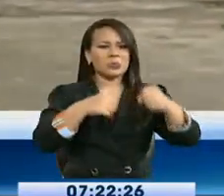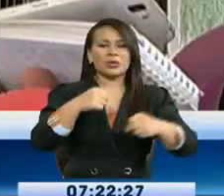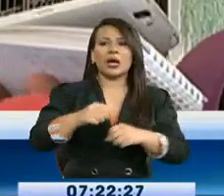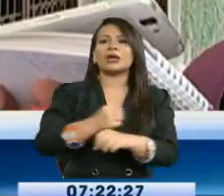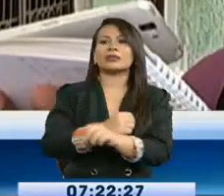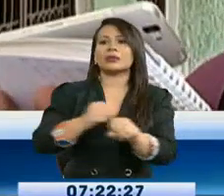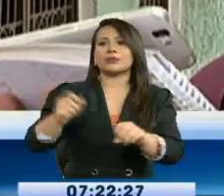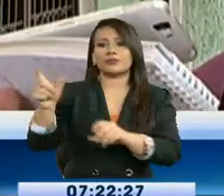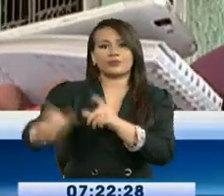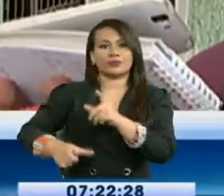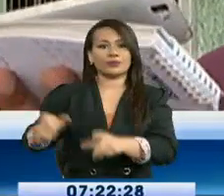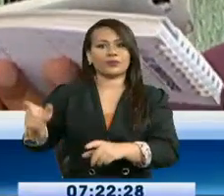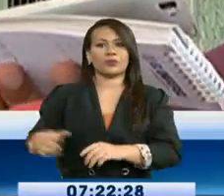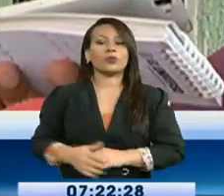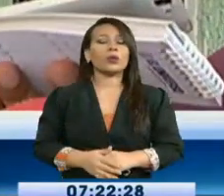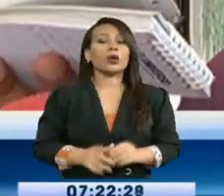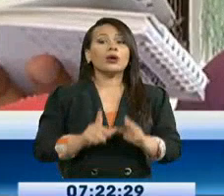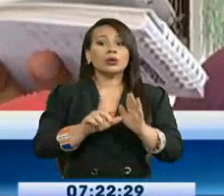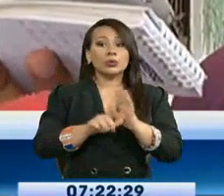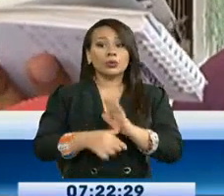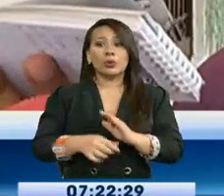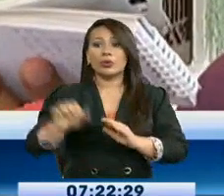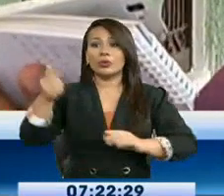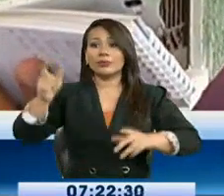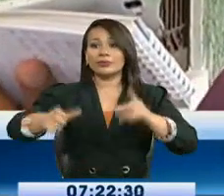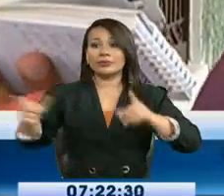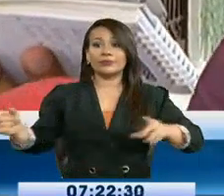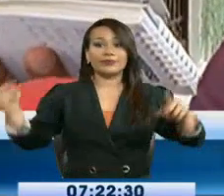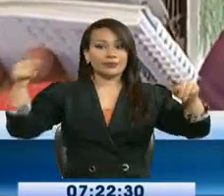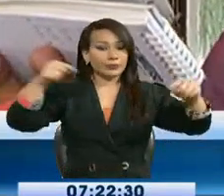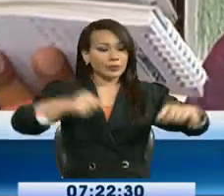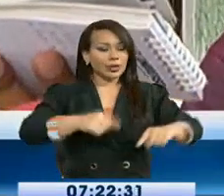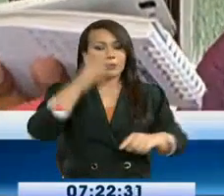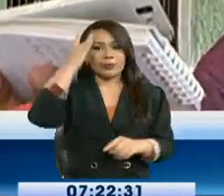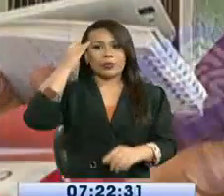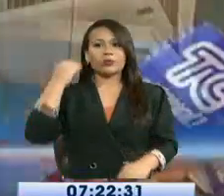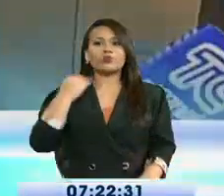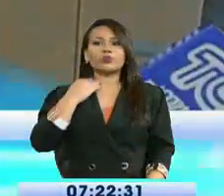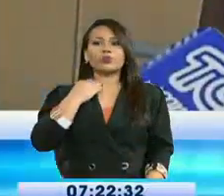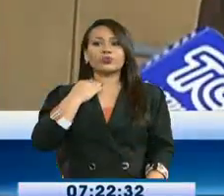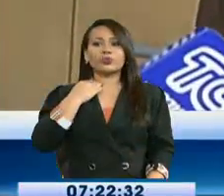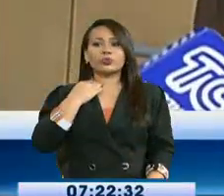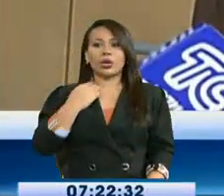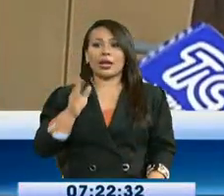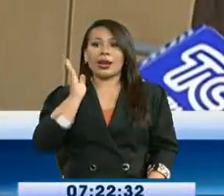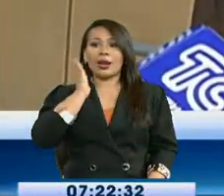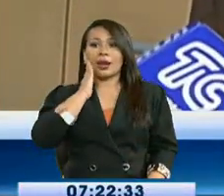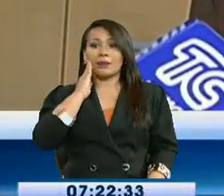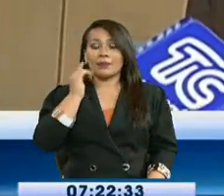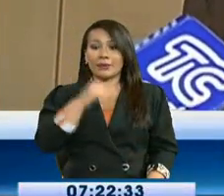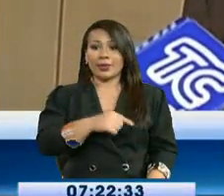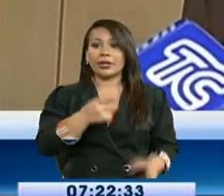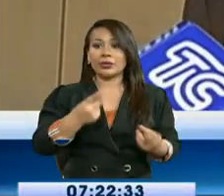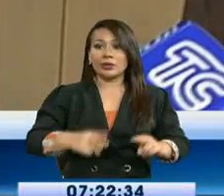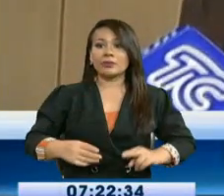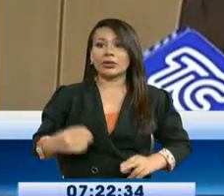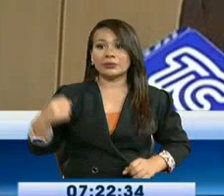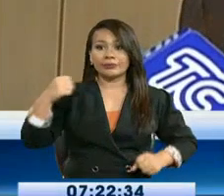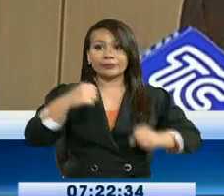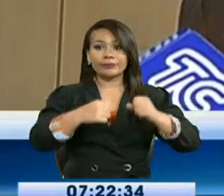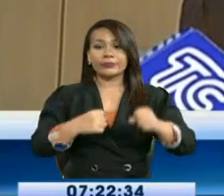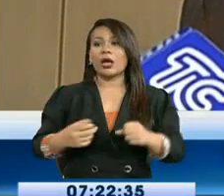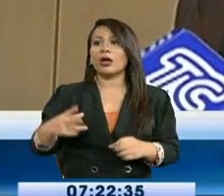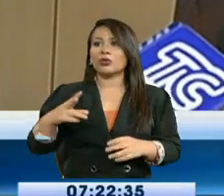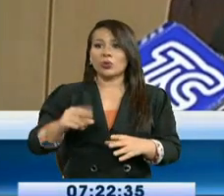vecinos. Y el resto del barrio entró porque el hombre tenía puesto el cuchillo a la señora. La madre de él también la cogió y la agarró y no